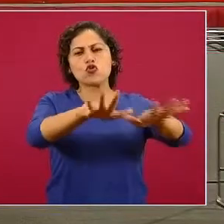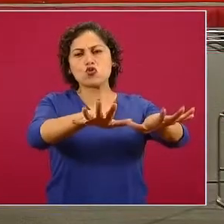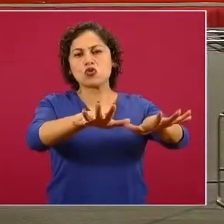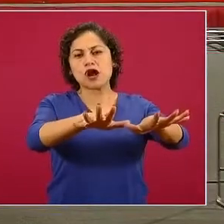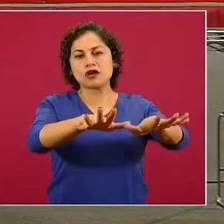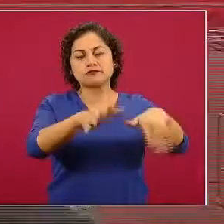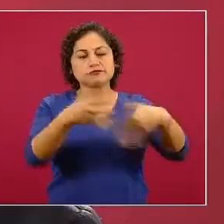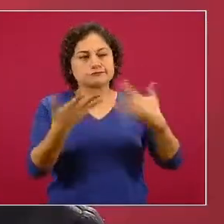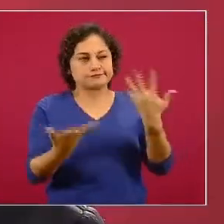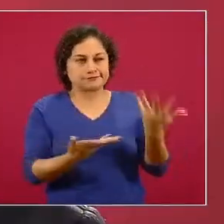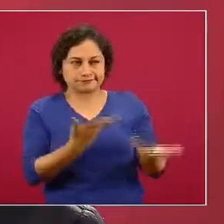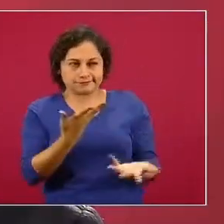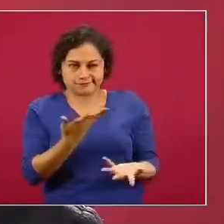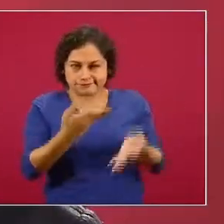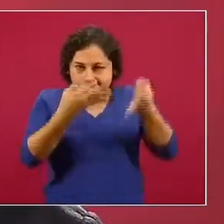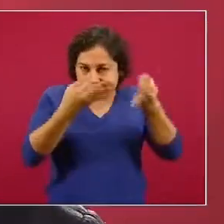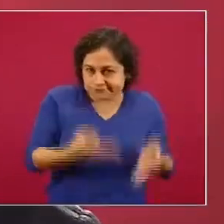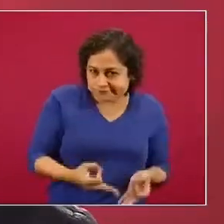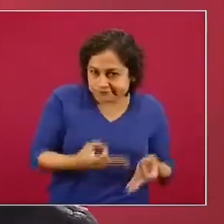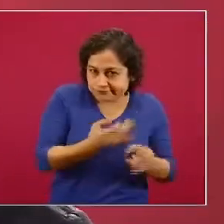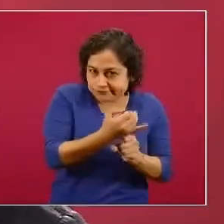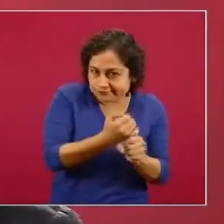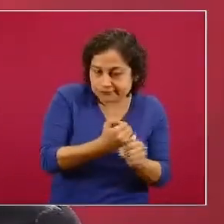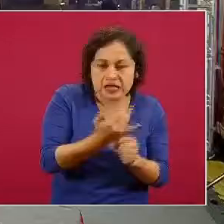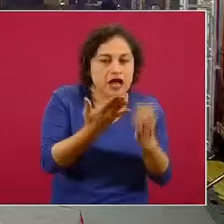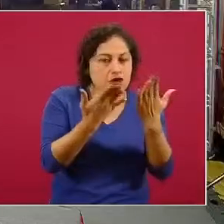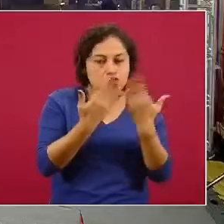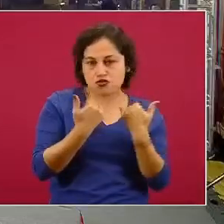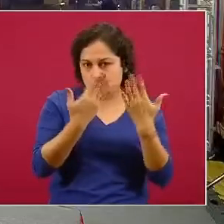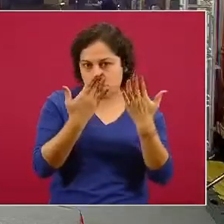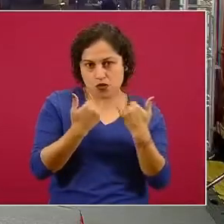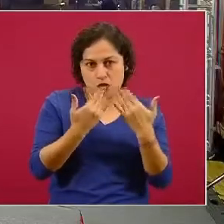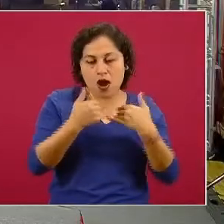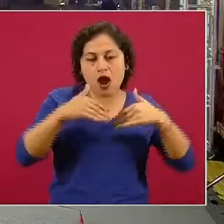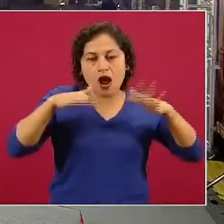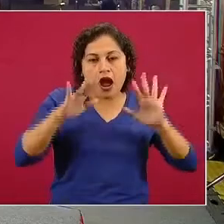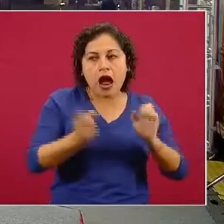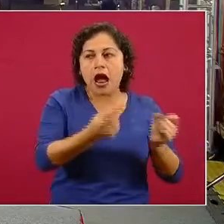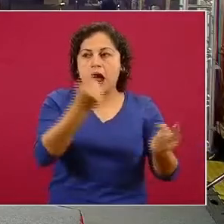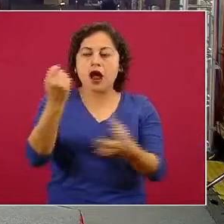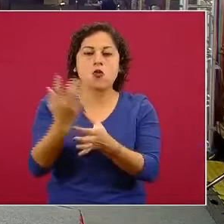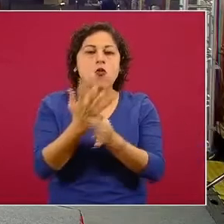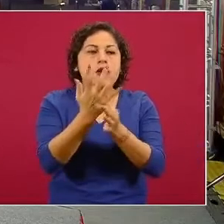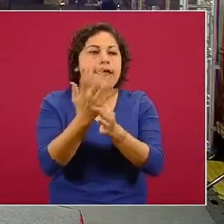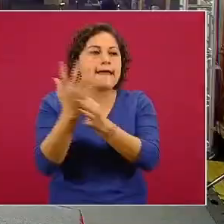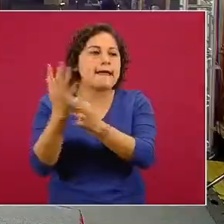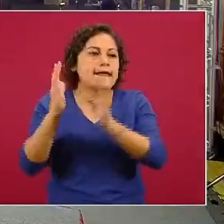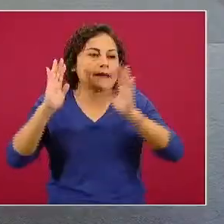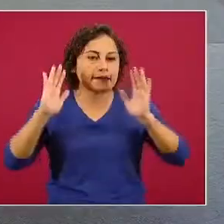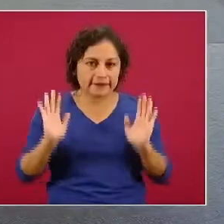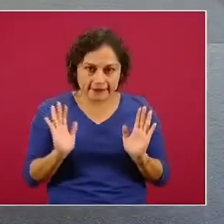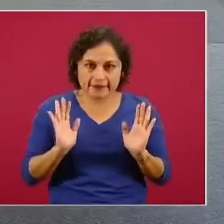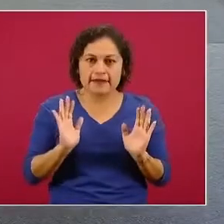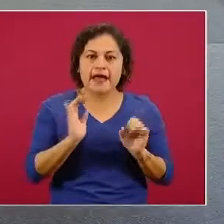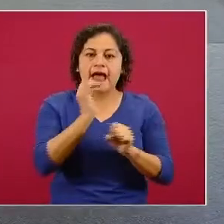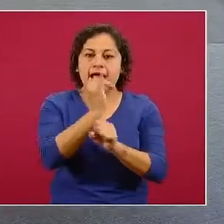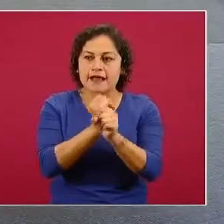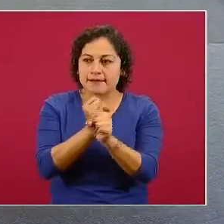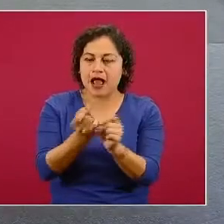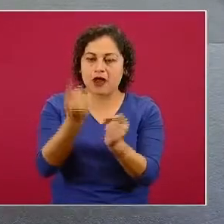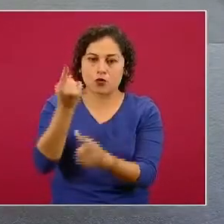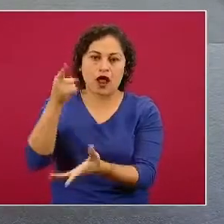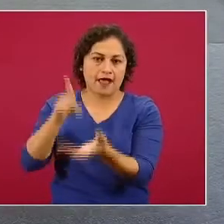no llegaba a un estudio concreto, sino más bien a una serie de comentarios que habían hecho investigadoras e investigadores de